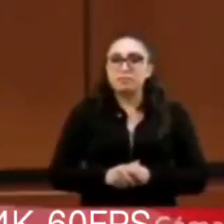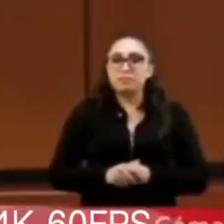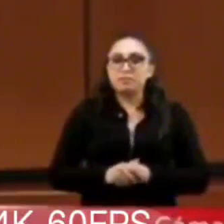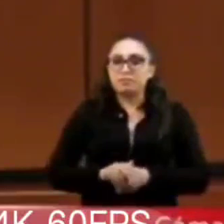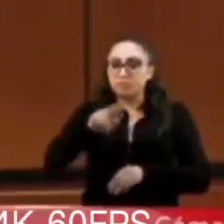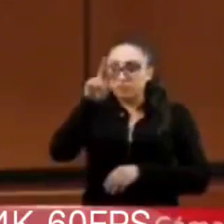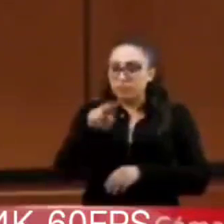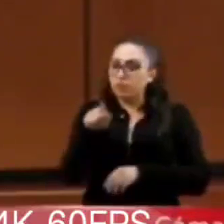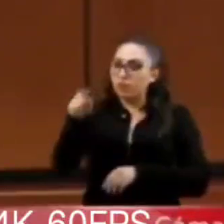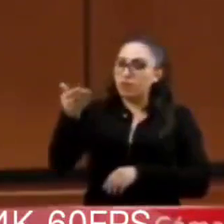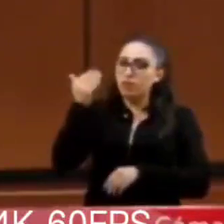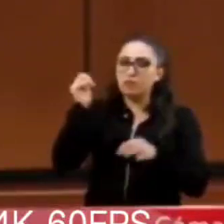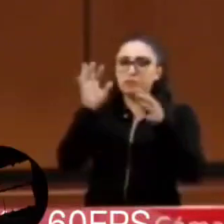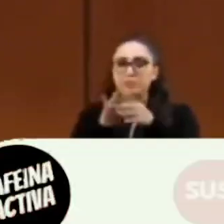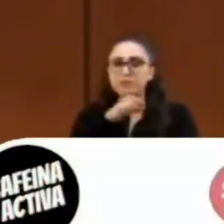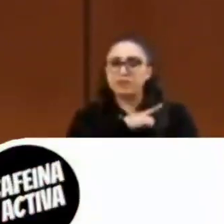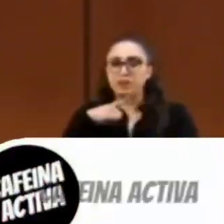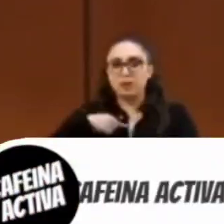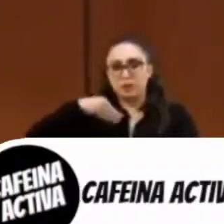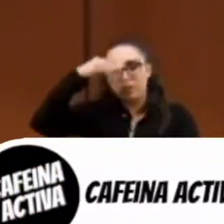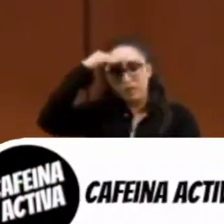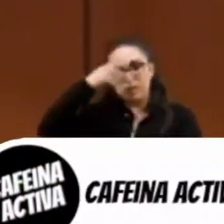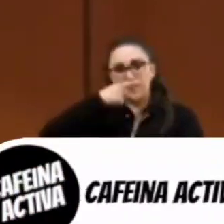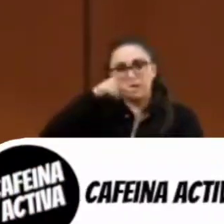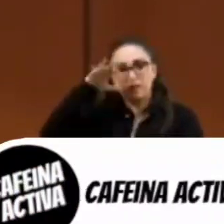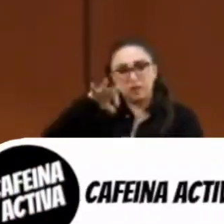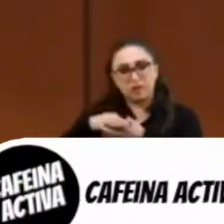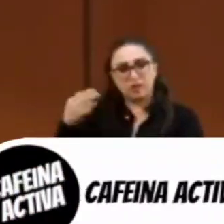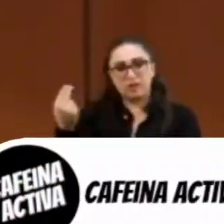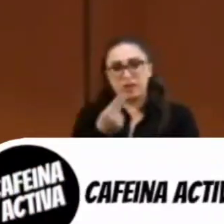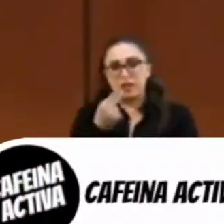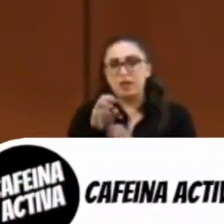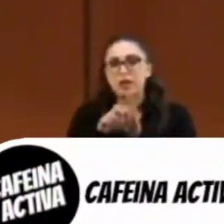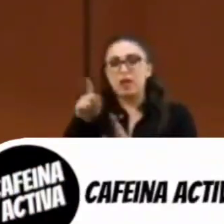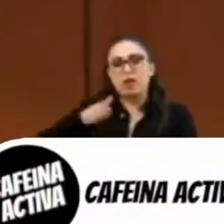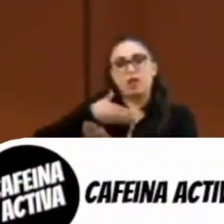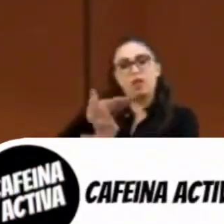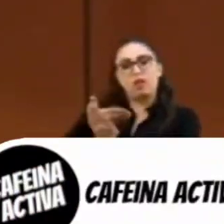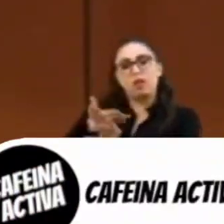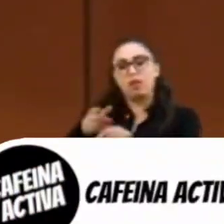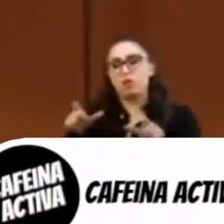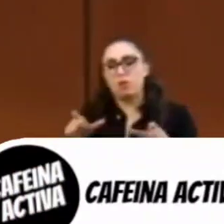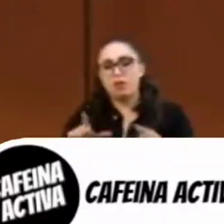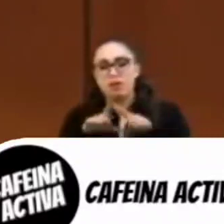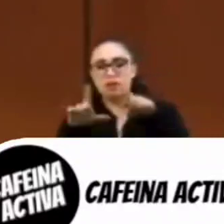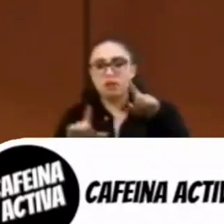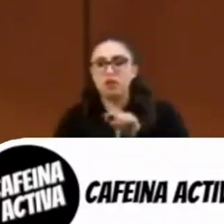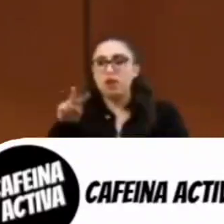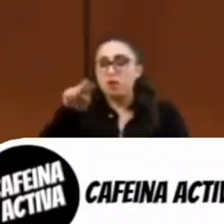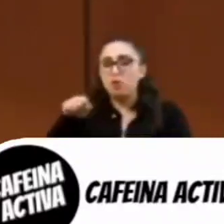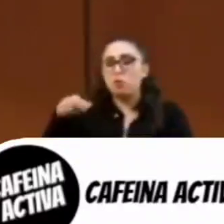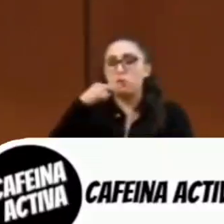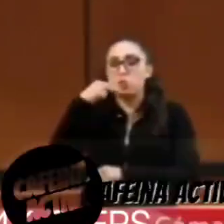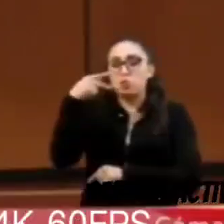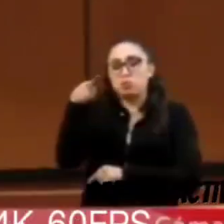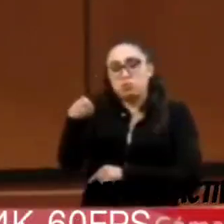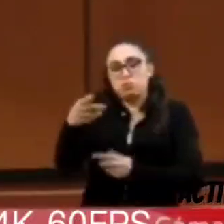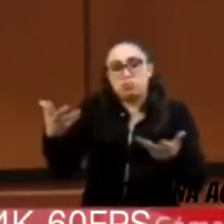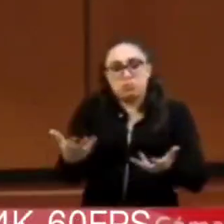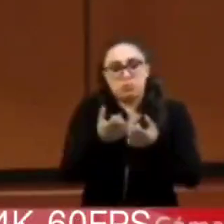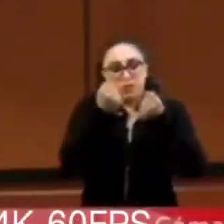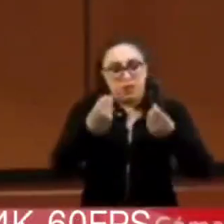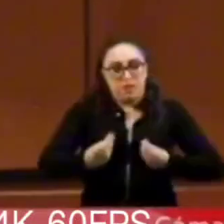incongruencia. Por un lado, se critica a la Guardia Nacional, quienes son efectivos, que han dado su vida por este país. Se les